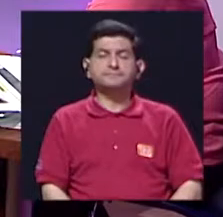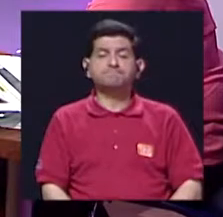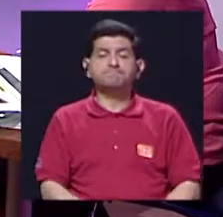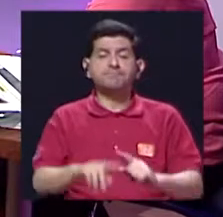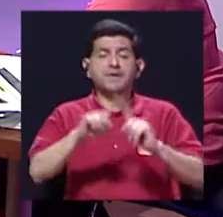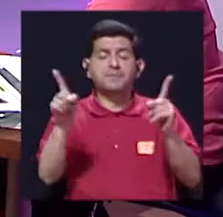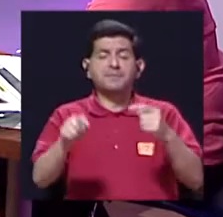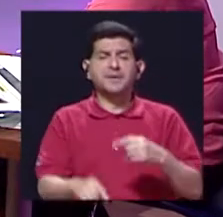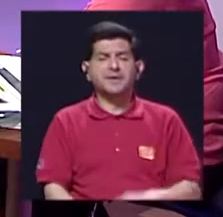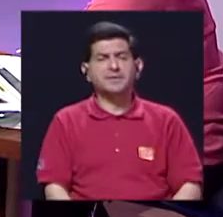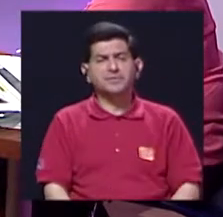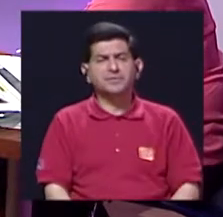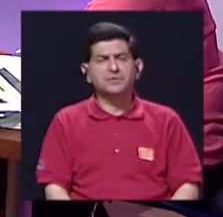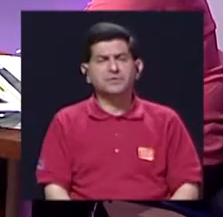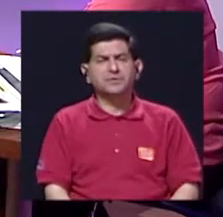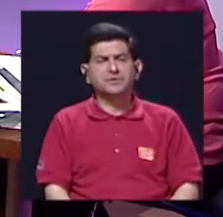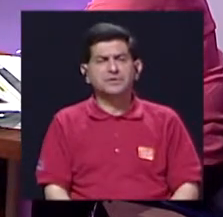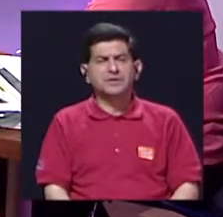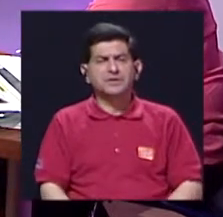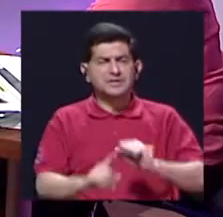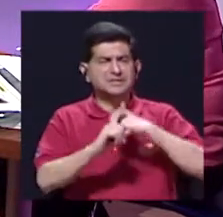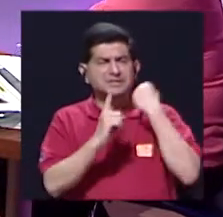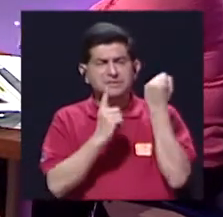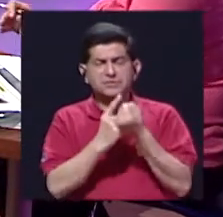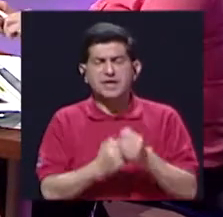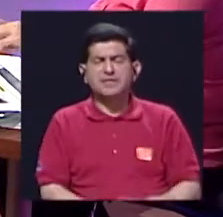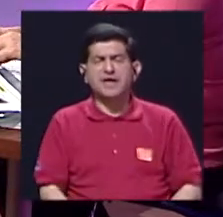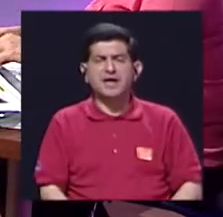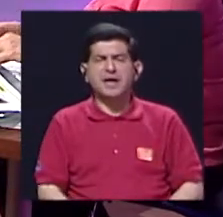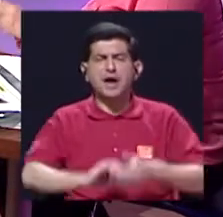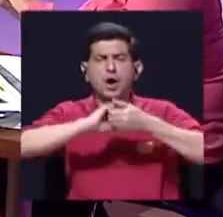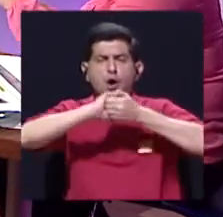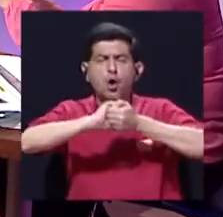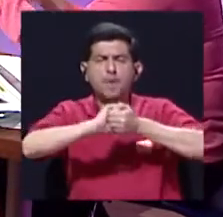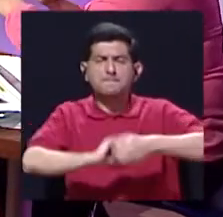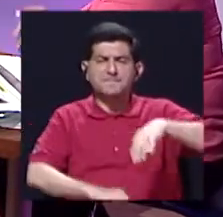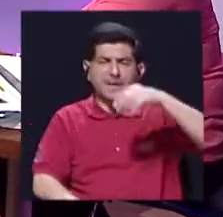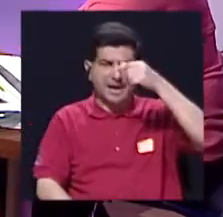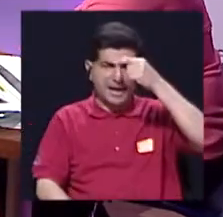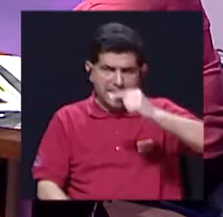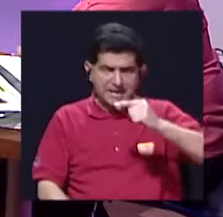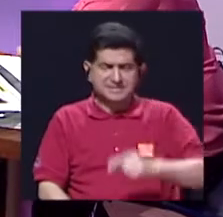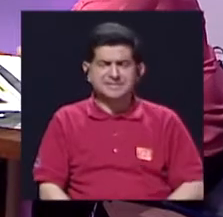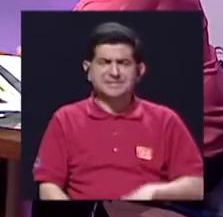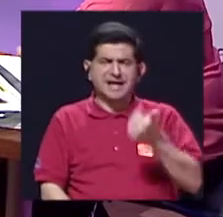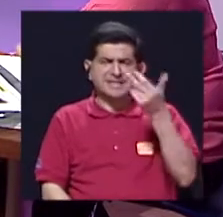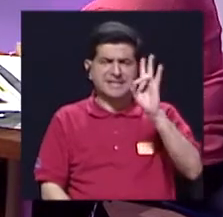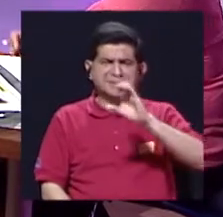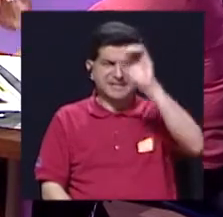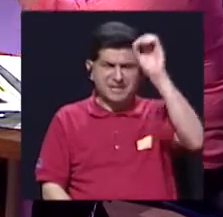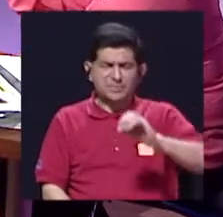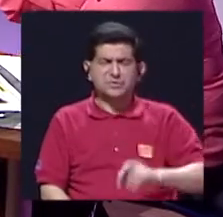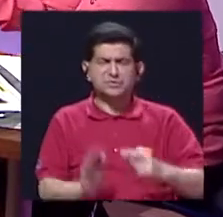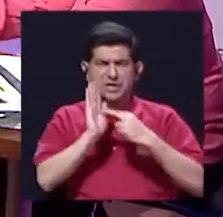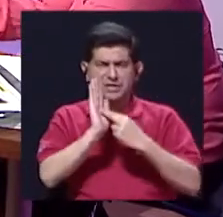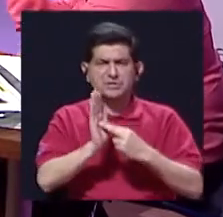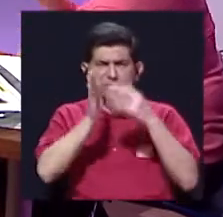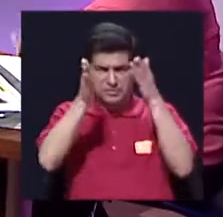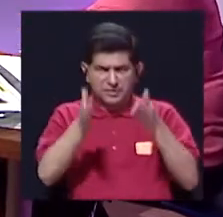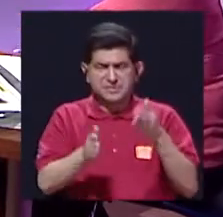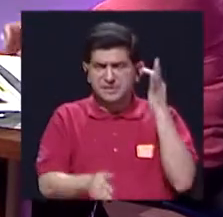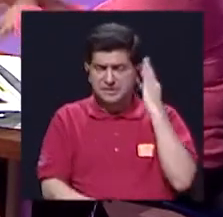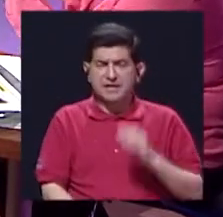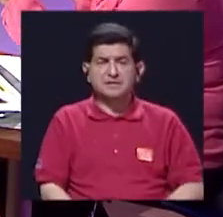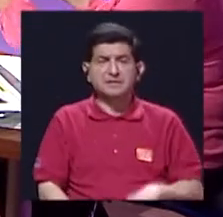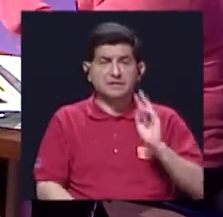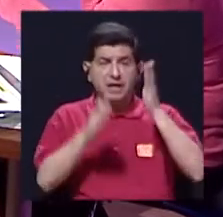pero yo me refiero, eso pasa en COPEGRECIA, que es... Ese 17% de representación femenina se da porque hay